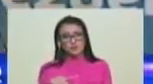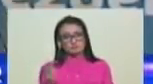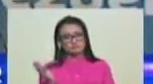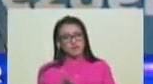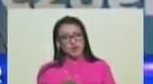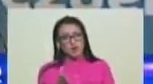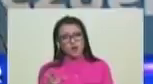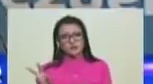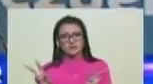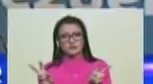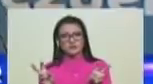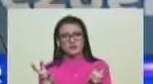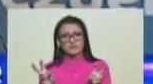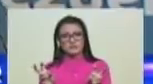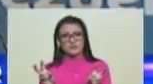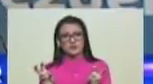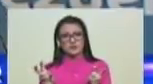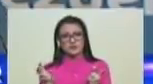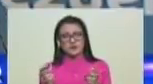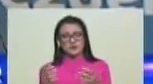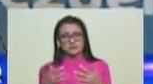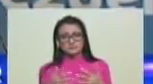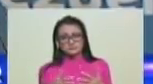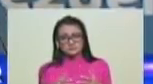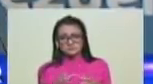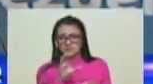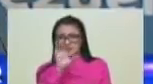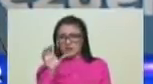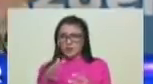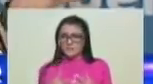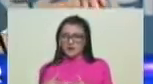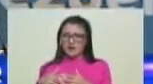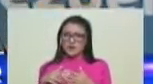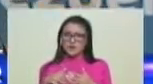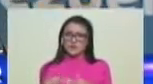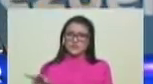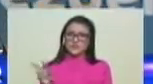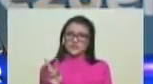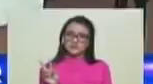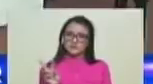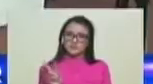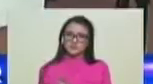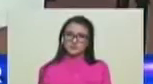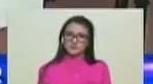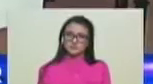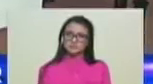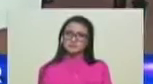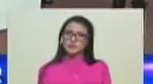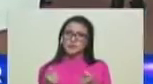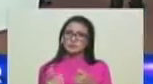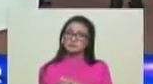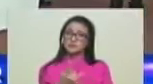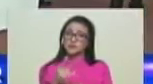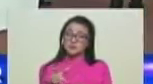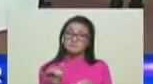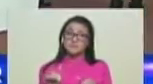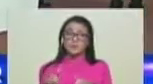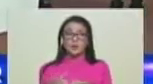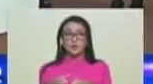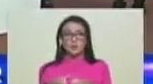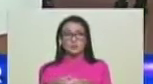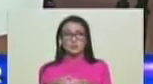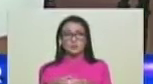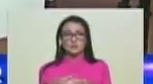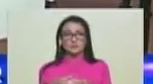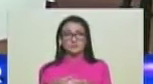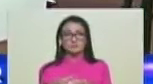en el marco de la Organización de Estados Americanos a Venezuela. De ese fracaso surge este grupo. como bien